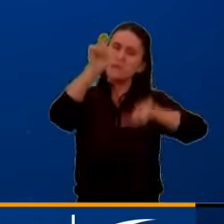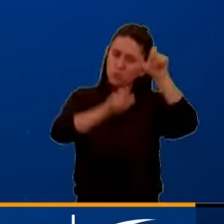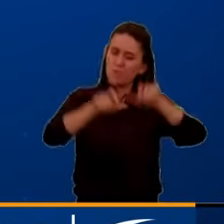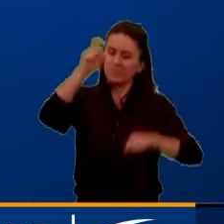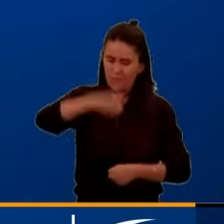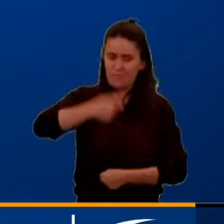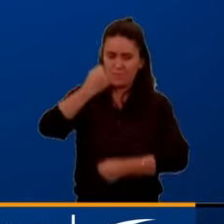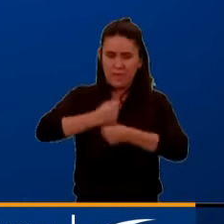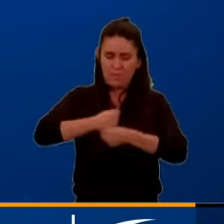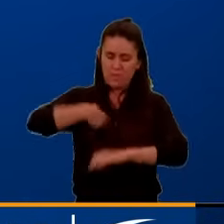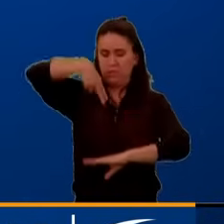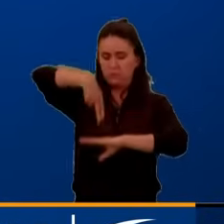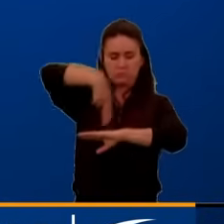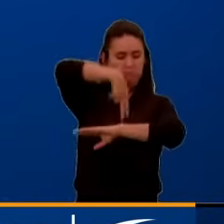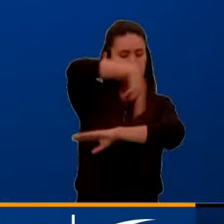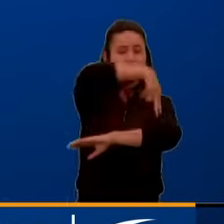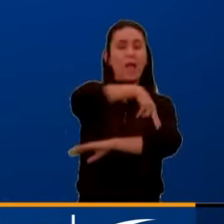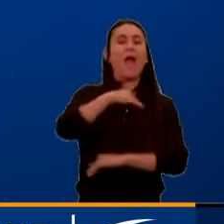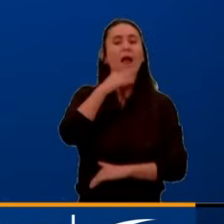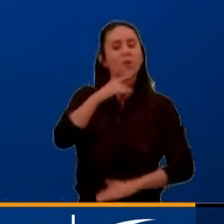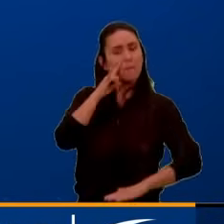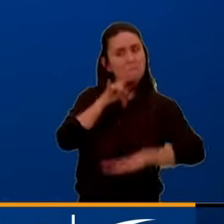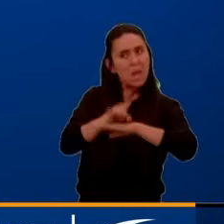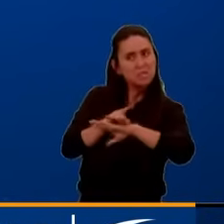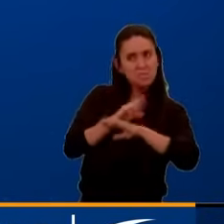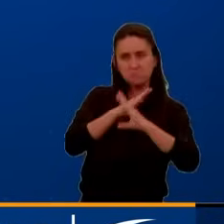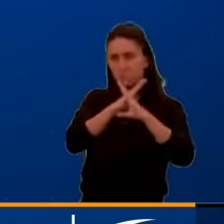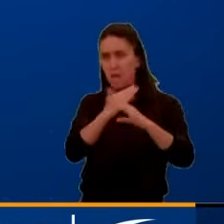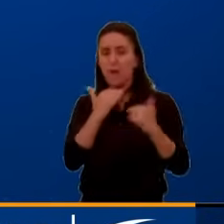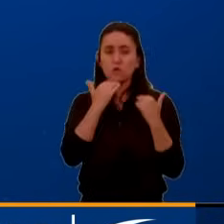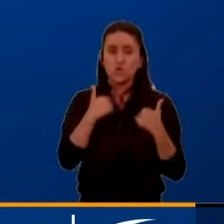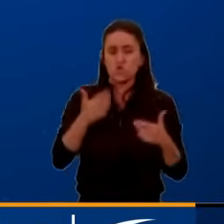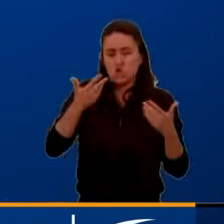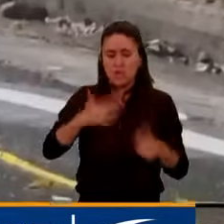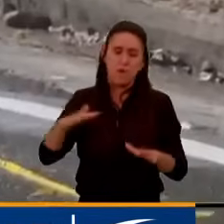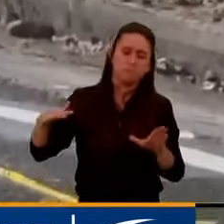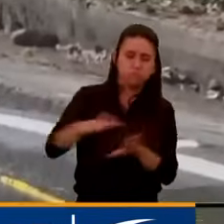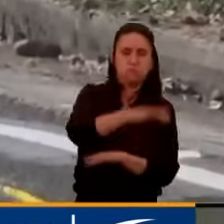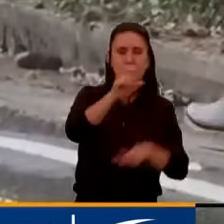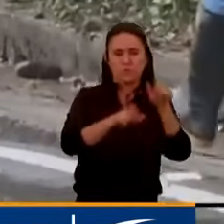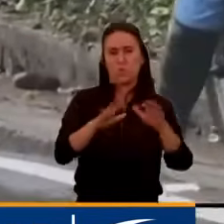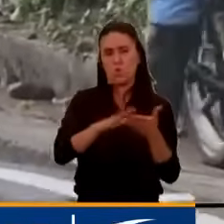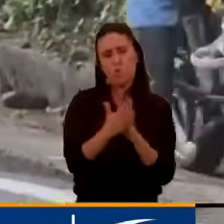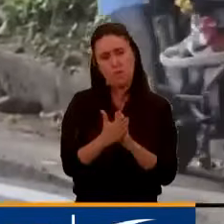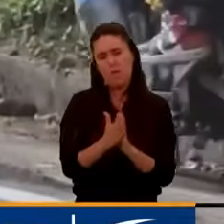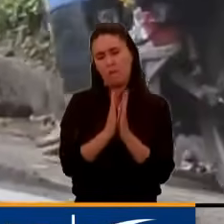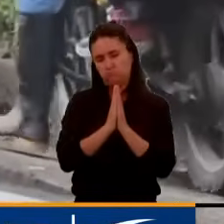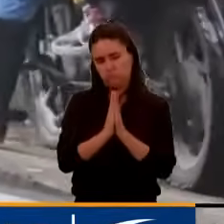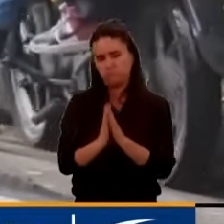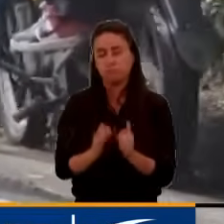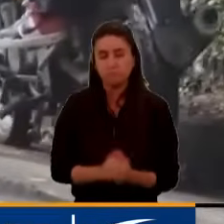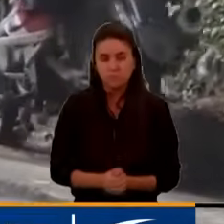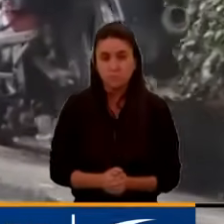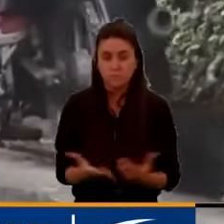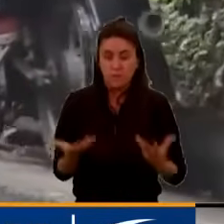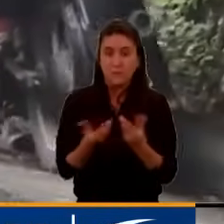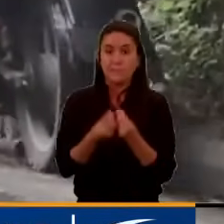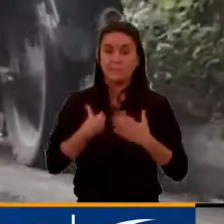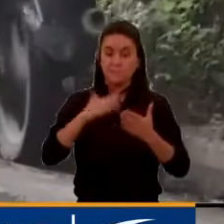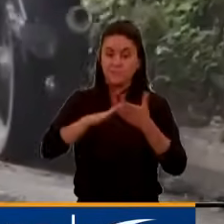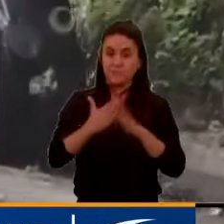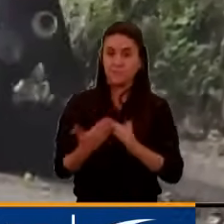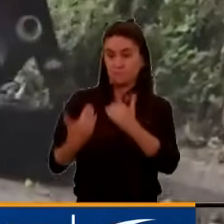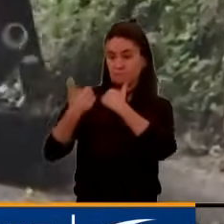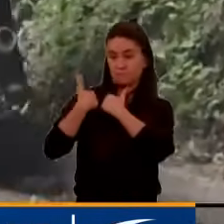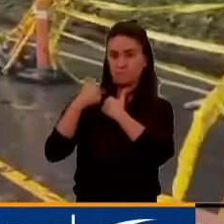que ejerza vigilancia constante y evitemos afectaciones para nuestra población. La comunidad pide a los encargados de